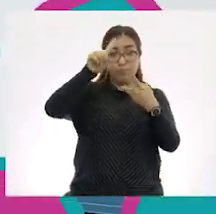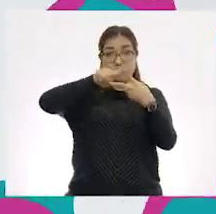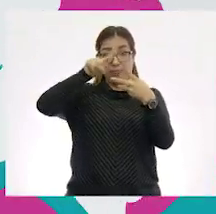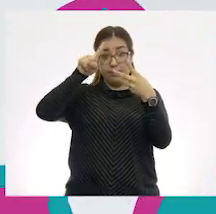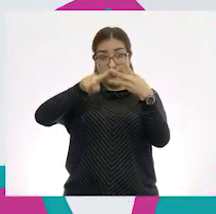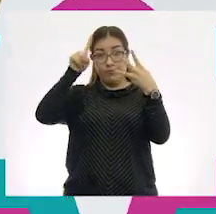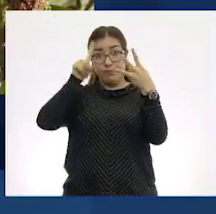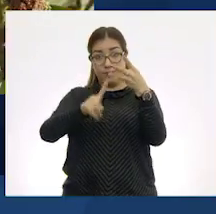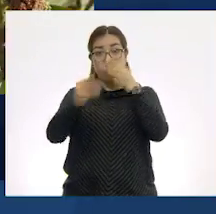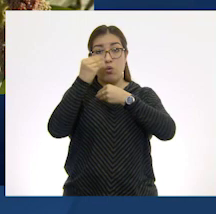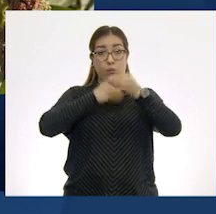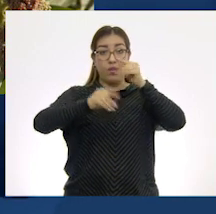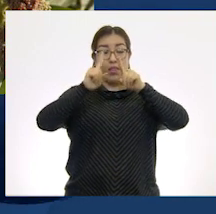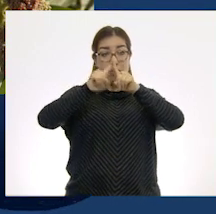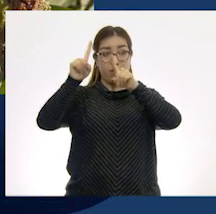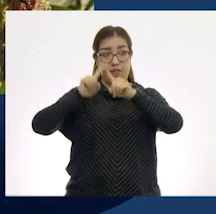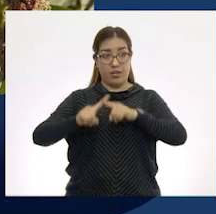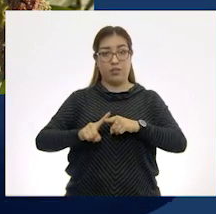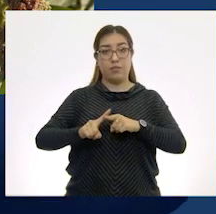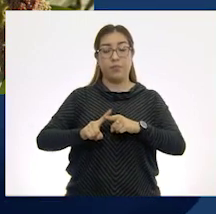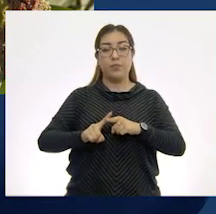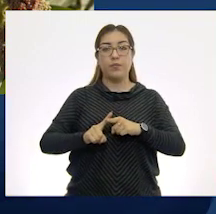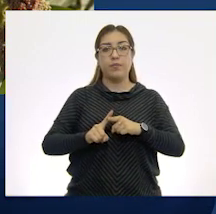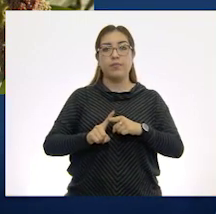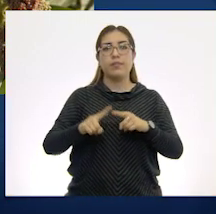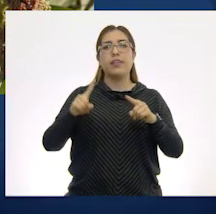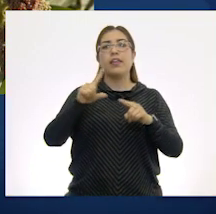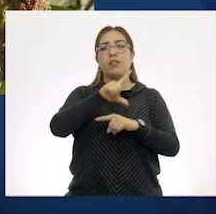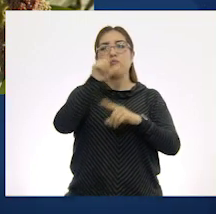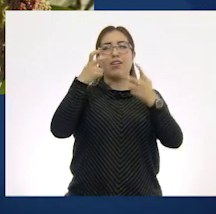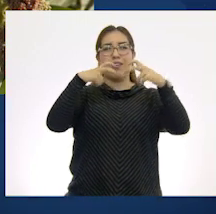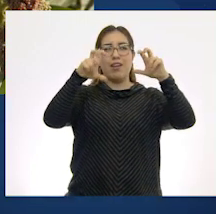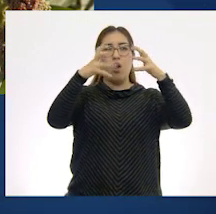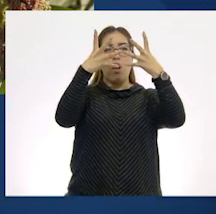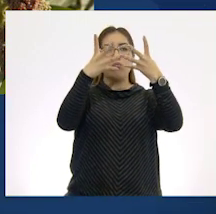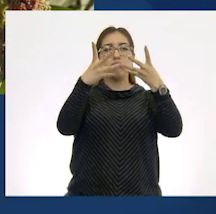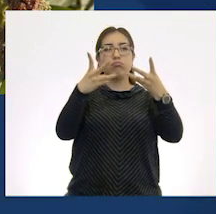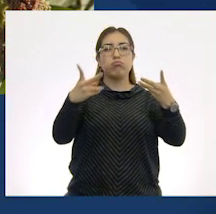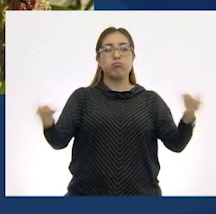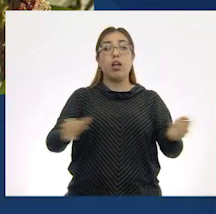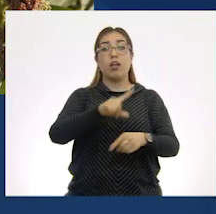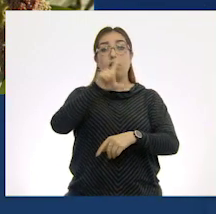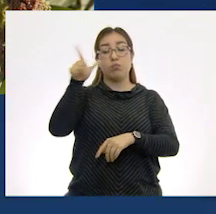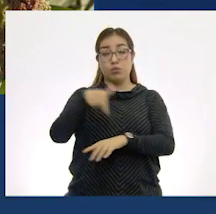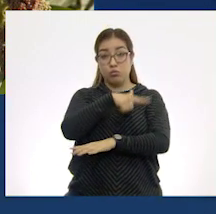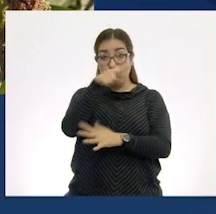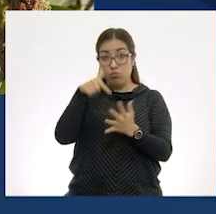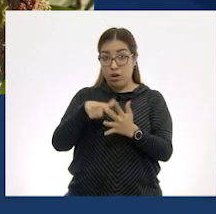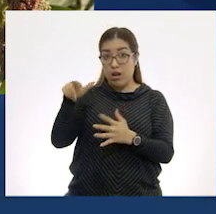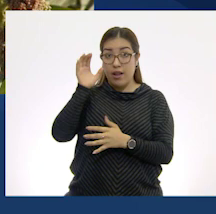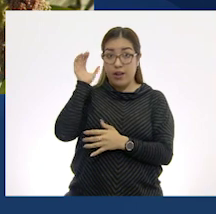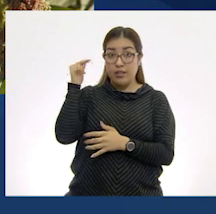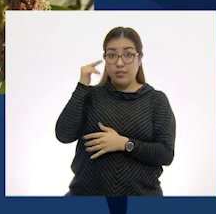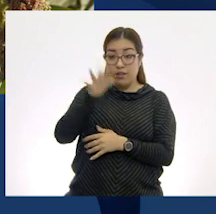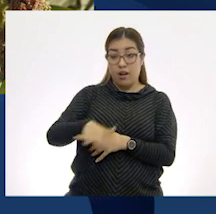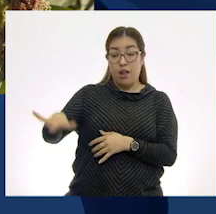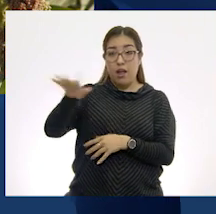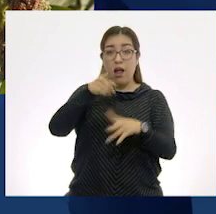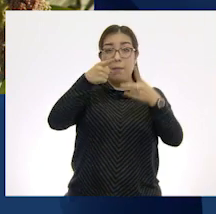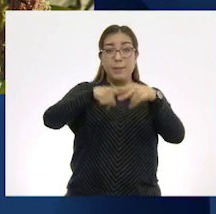diferentes. Justo después de la glaciación, la gente del valle de Yangtze comenzó a cultivar